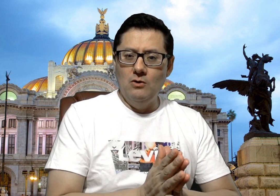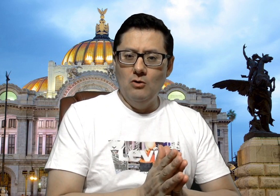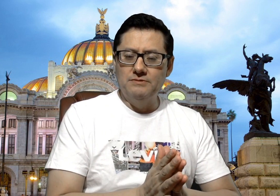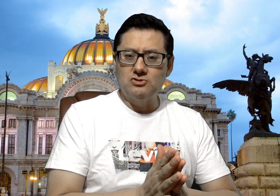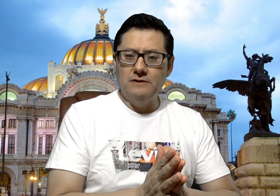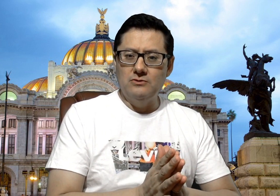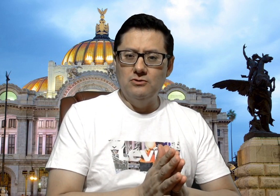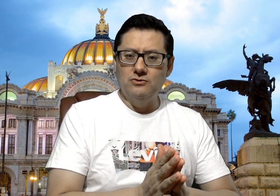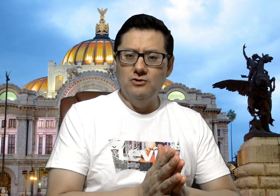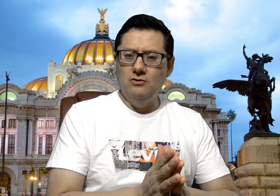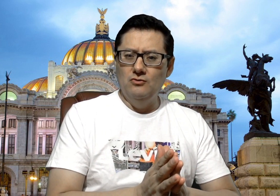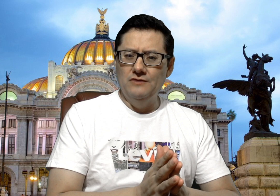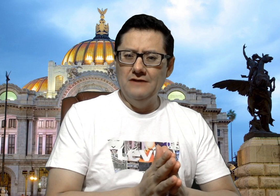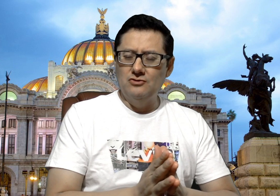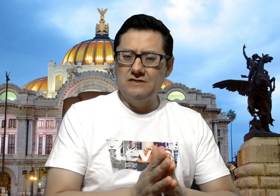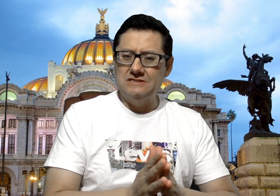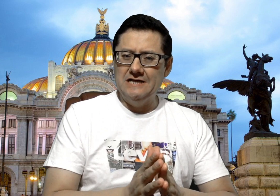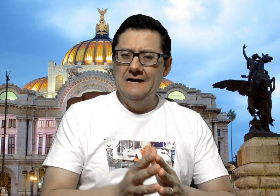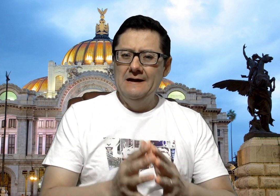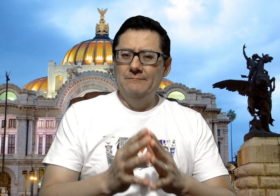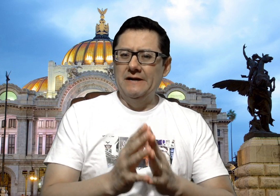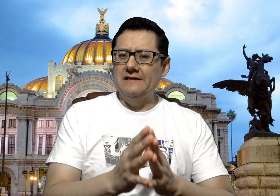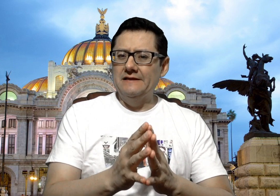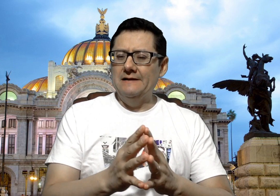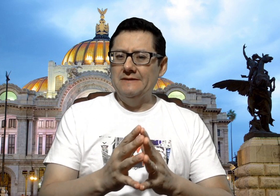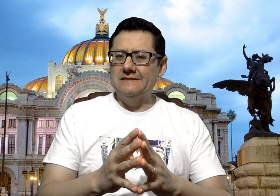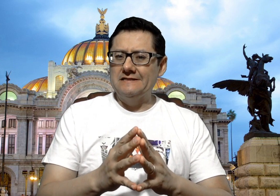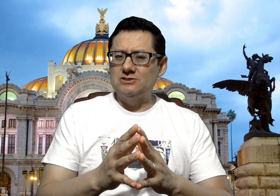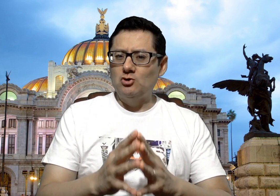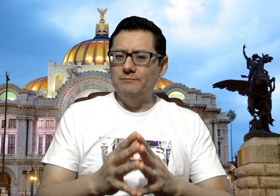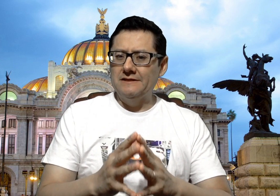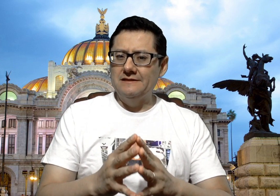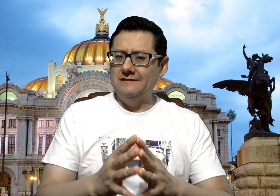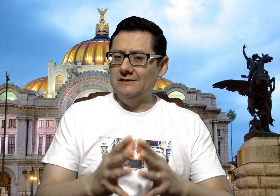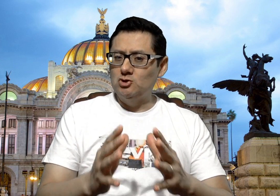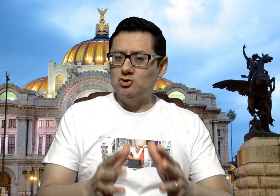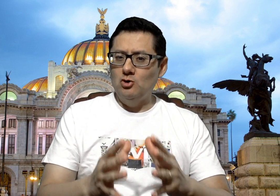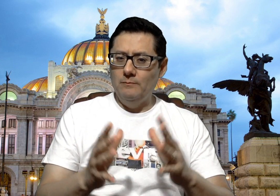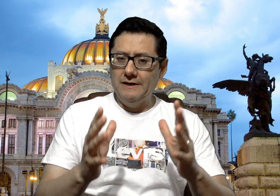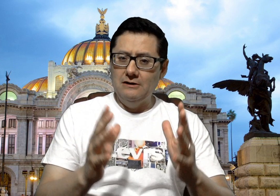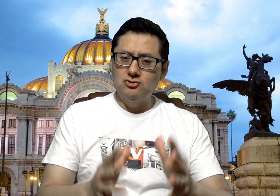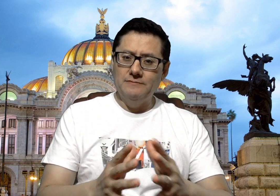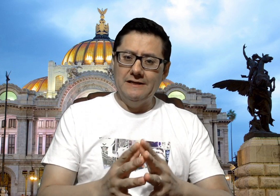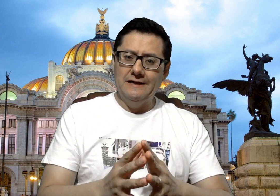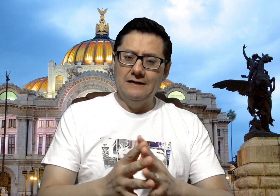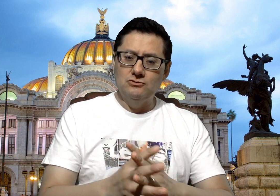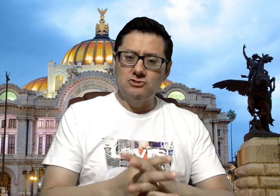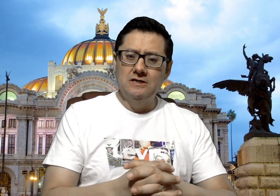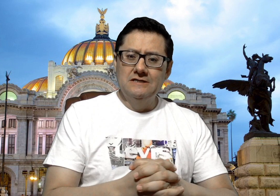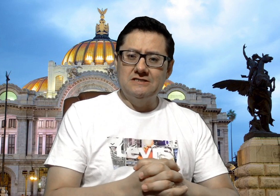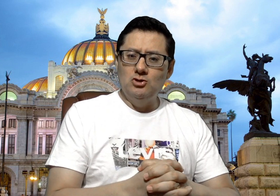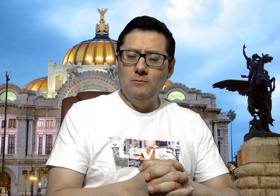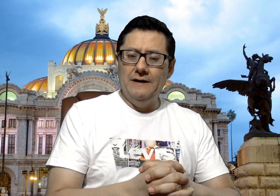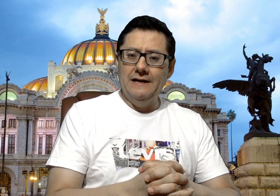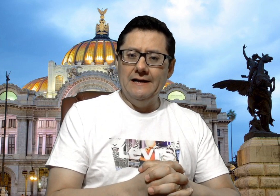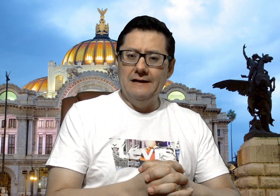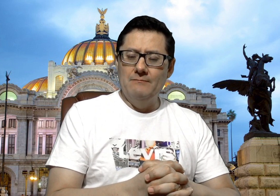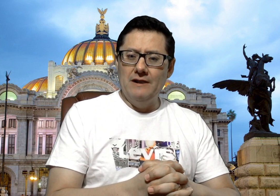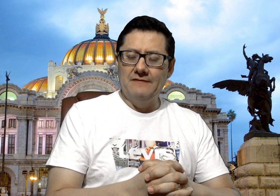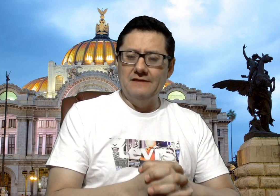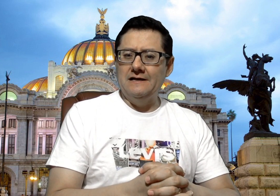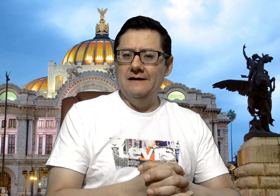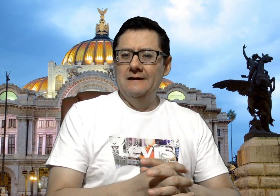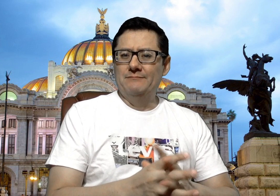Manuel López Obrador, dio una noticia verdaderamente sorprendente, no solo para los mexicanos, sino para